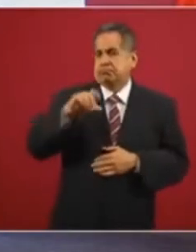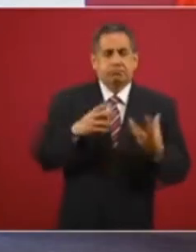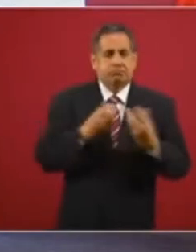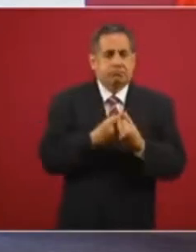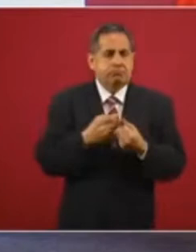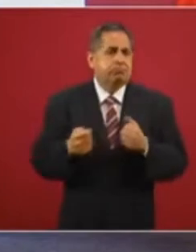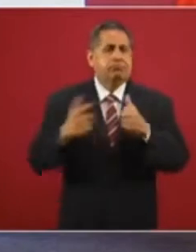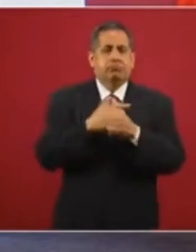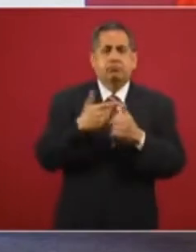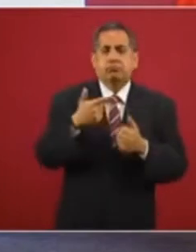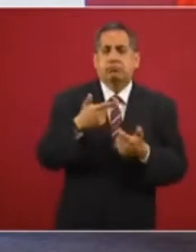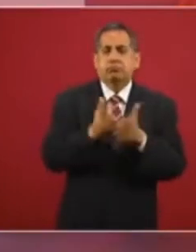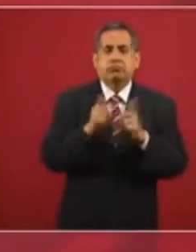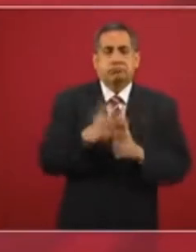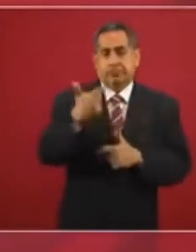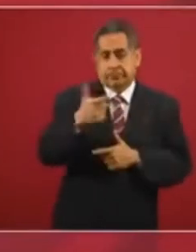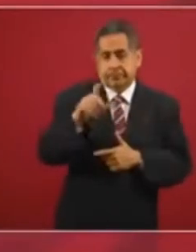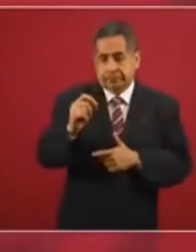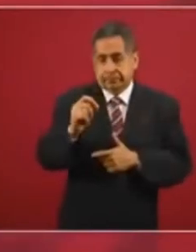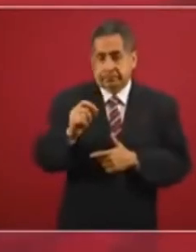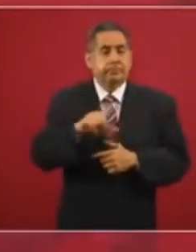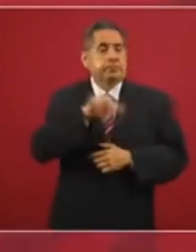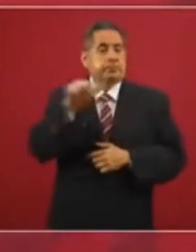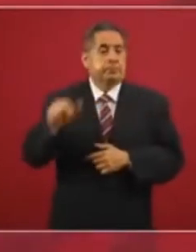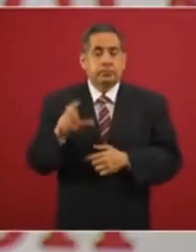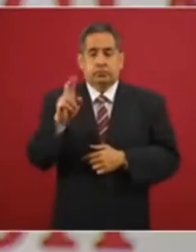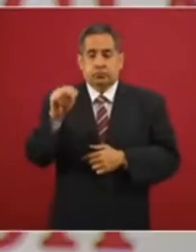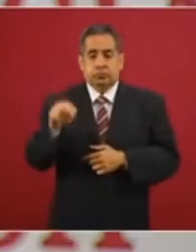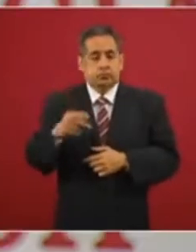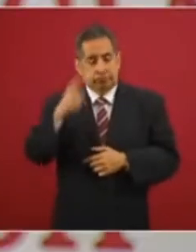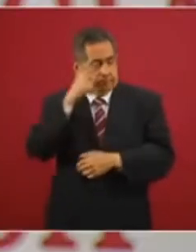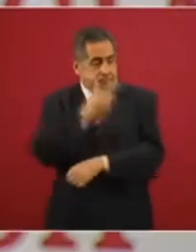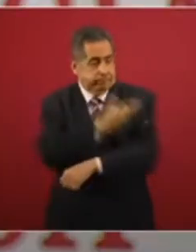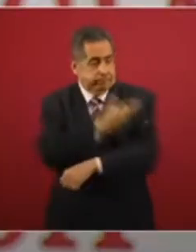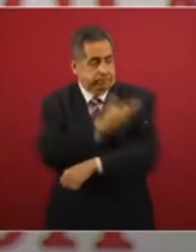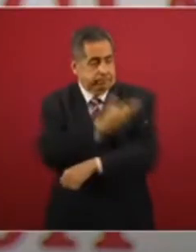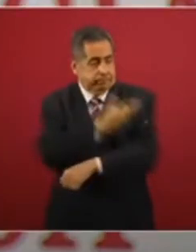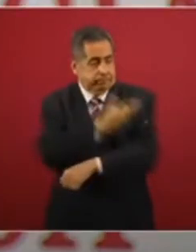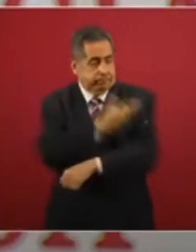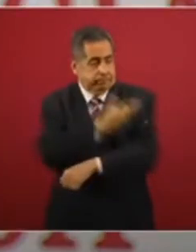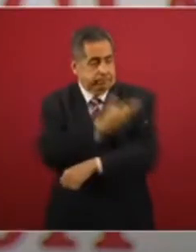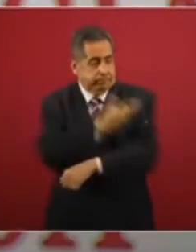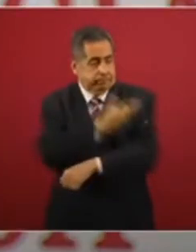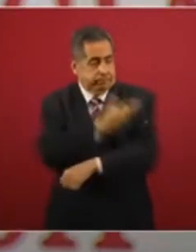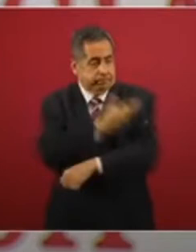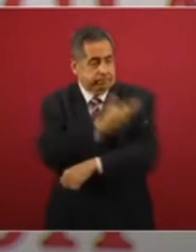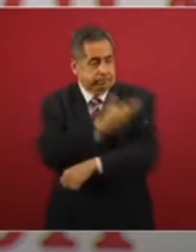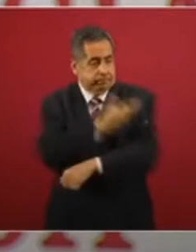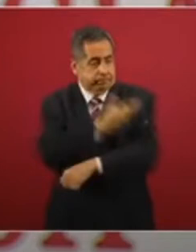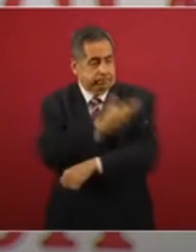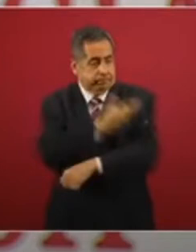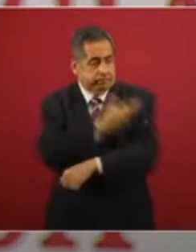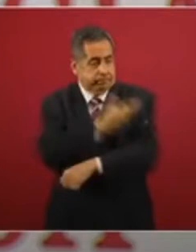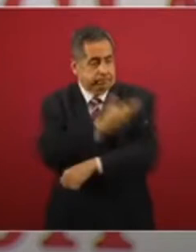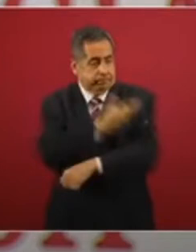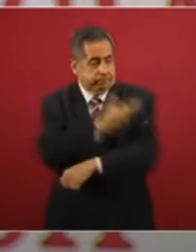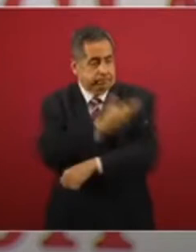ante la Asamblea General de la ONU, de que el acceso a las vacunas debe ser universal. And so that they agree